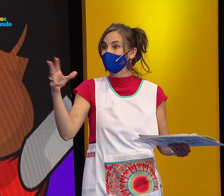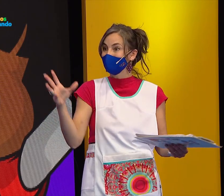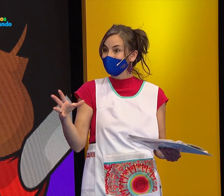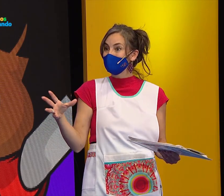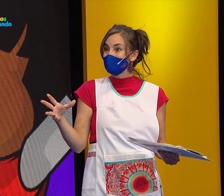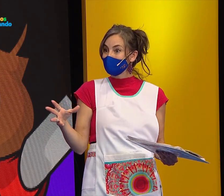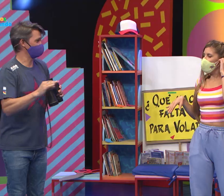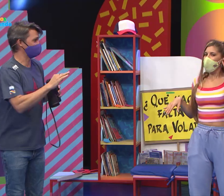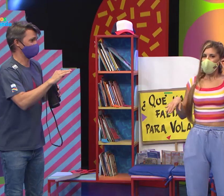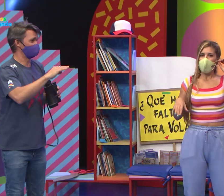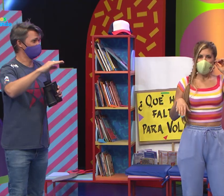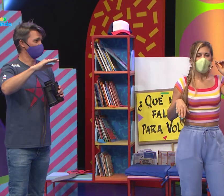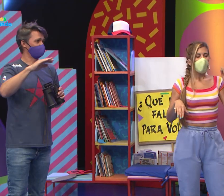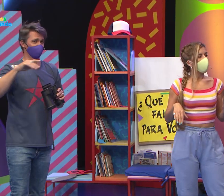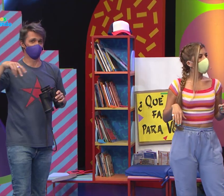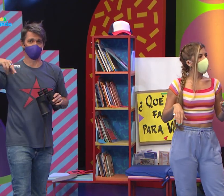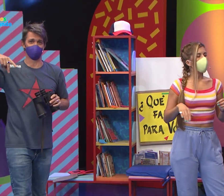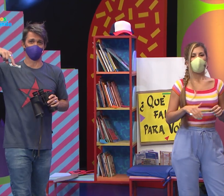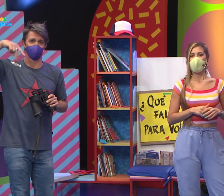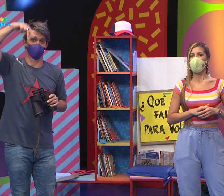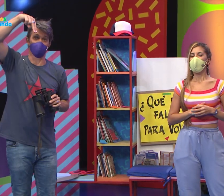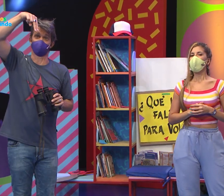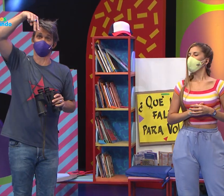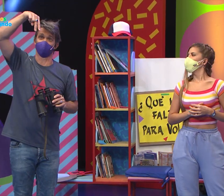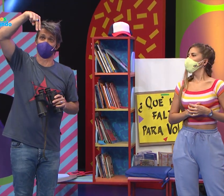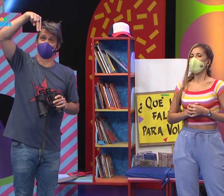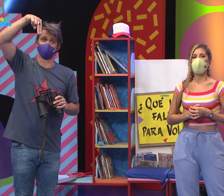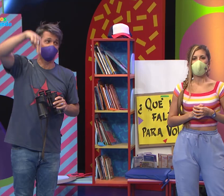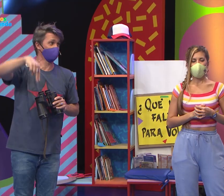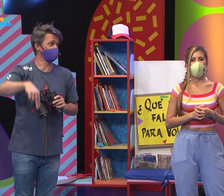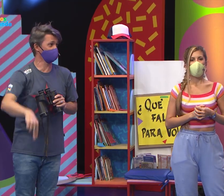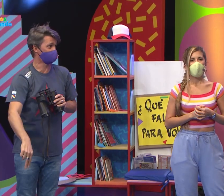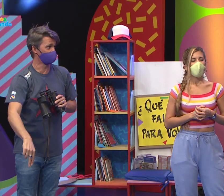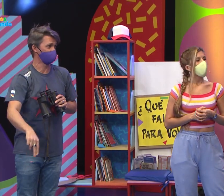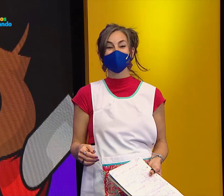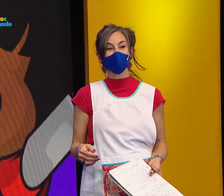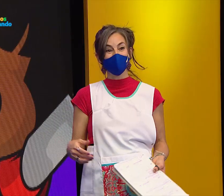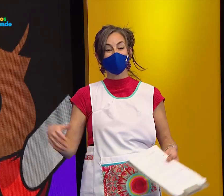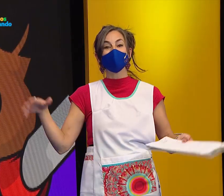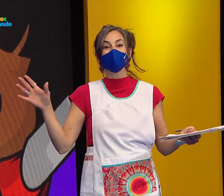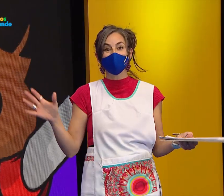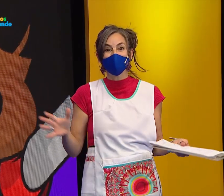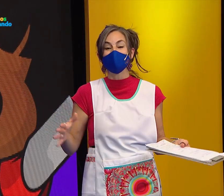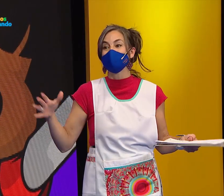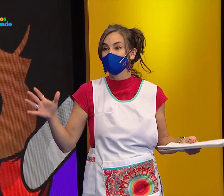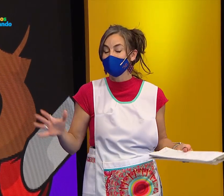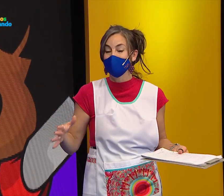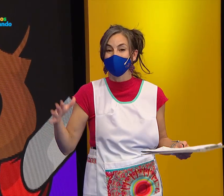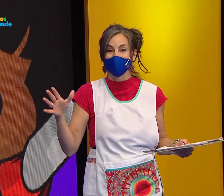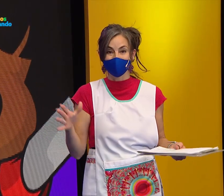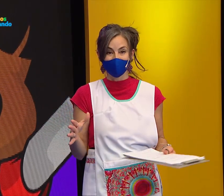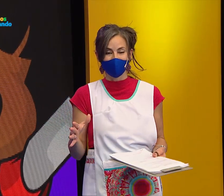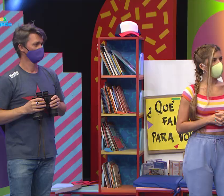decís, ¿cuándo se caen? Porque viste que en los dibujitos uno hace así, y cuando queda tan larga hace. Y sin embargo, tienen esta